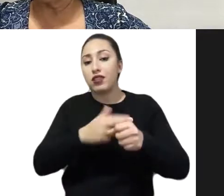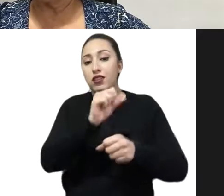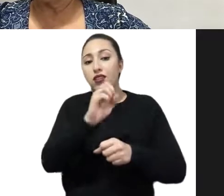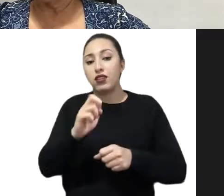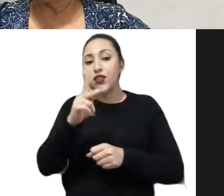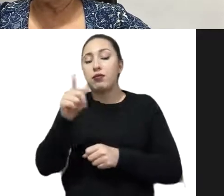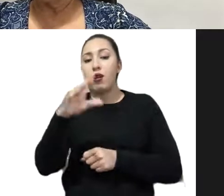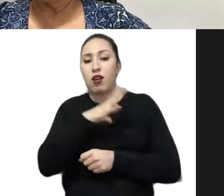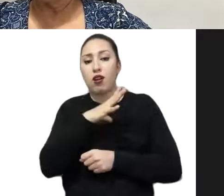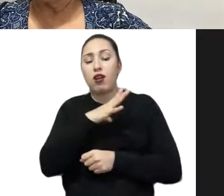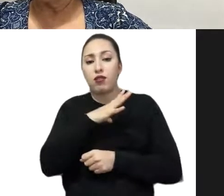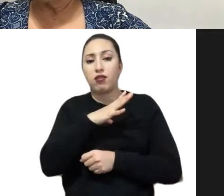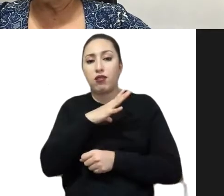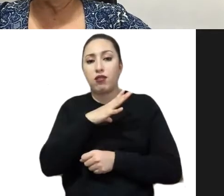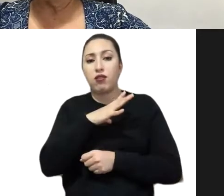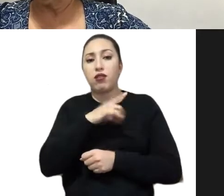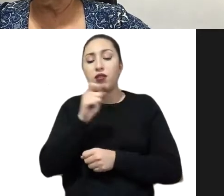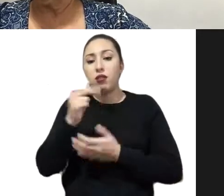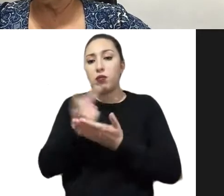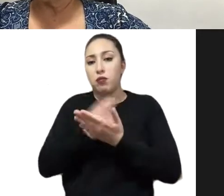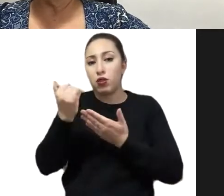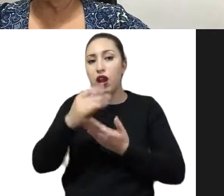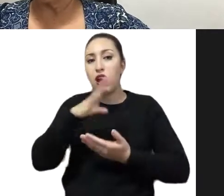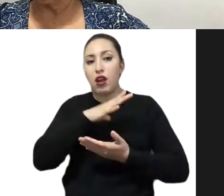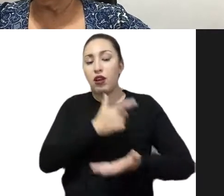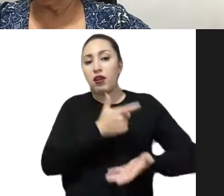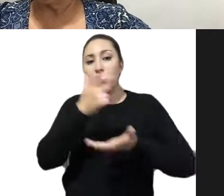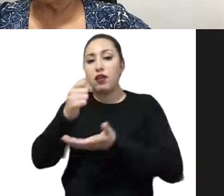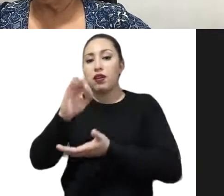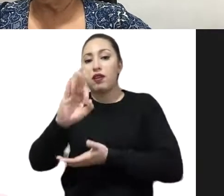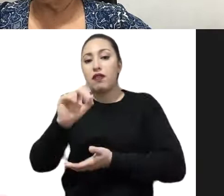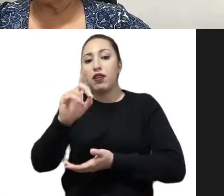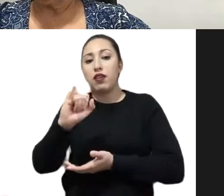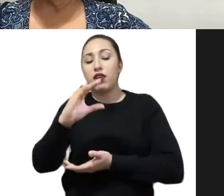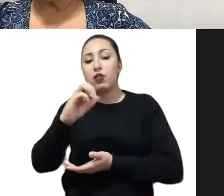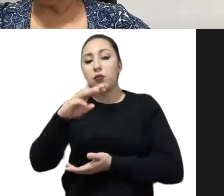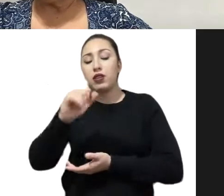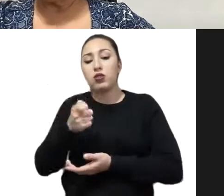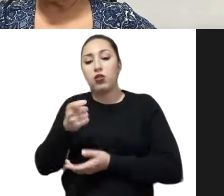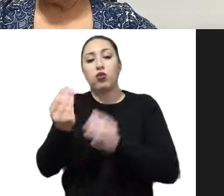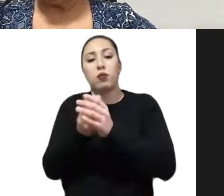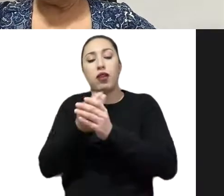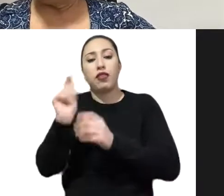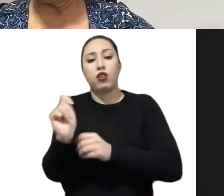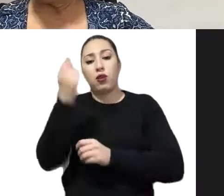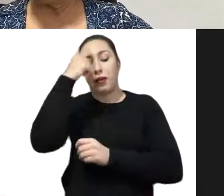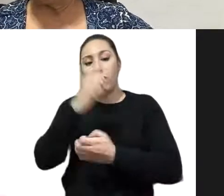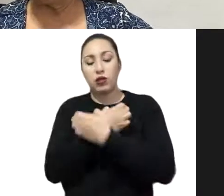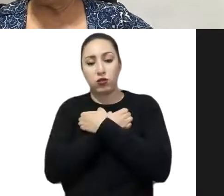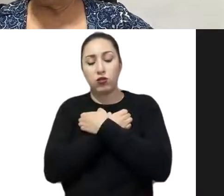con un proyecto fideicomiso denominado Apoyo de Tecnologías Educativas